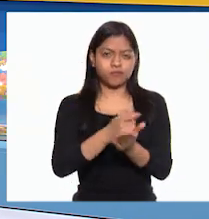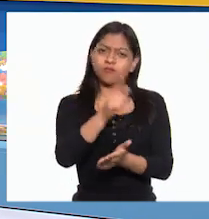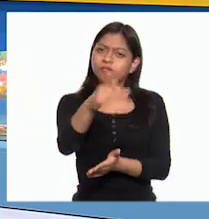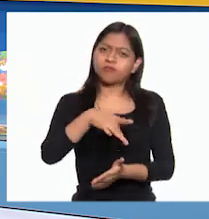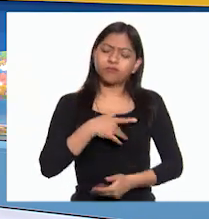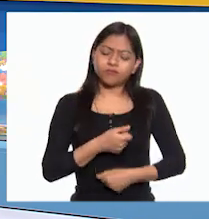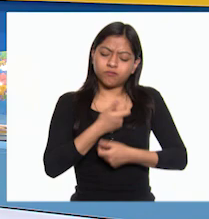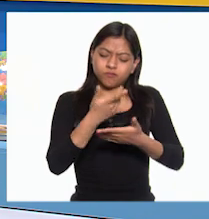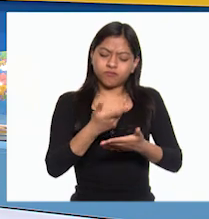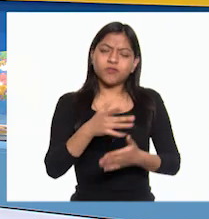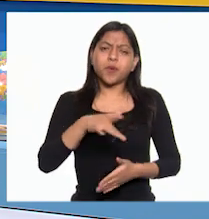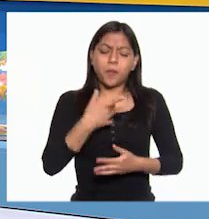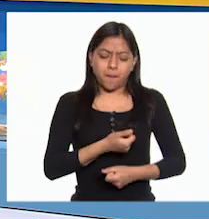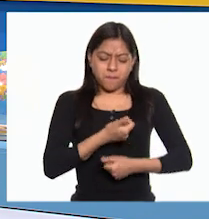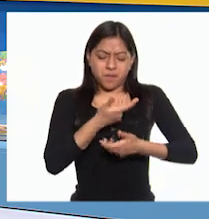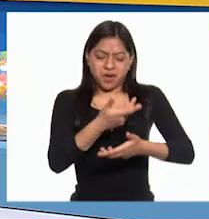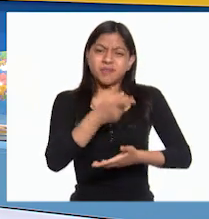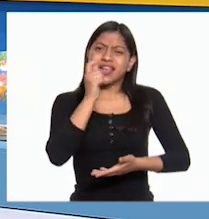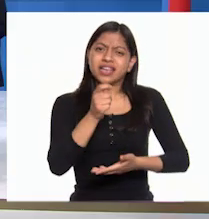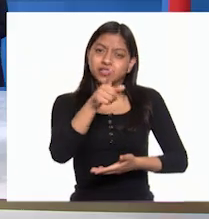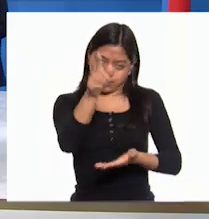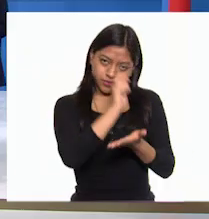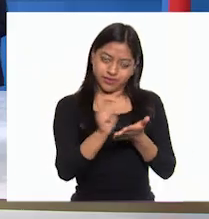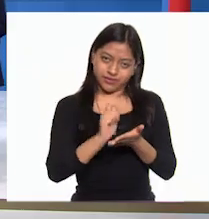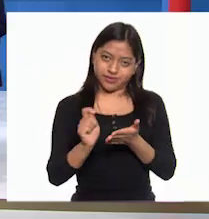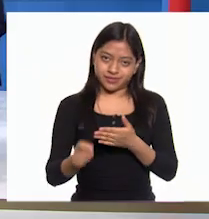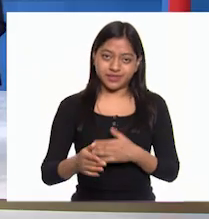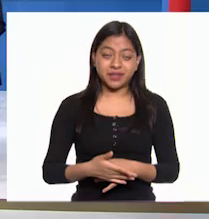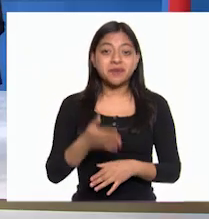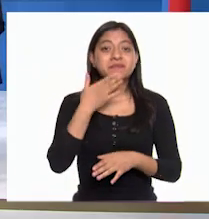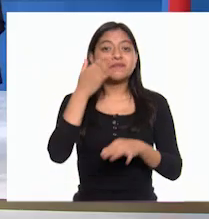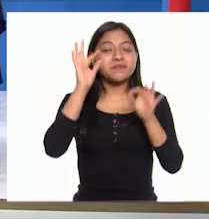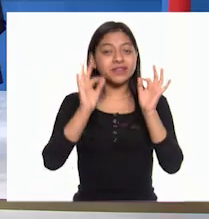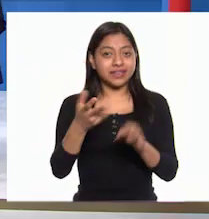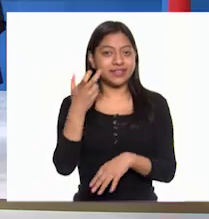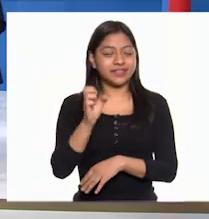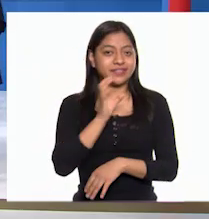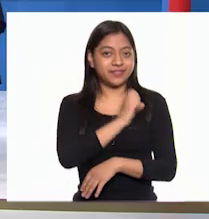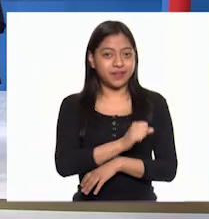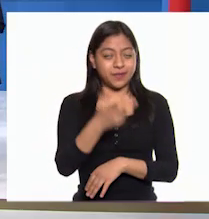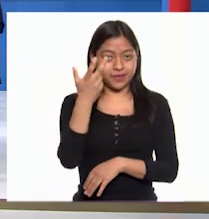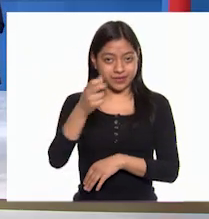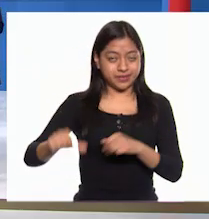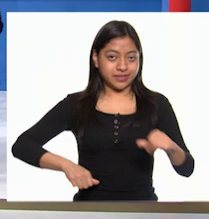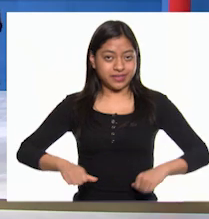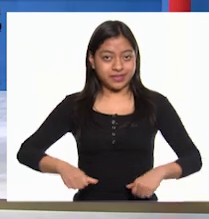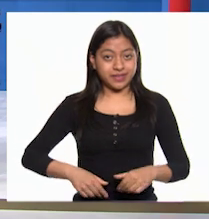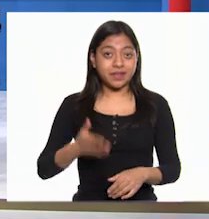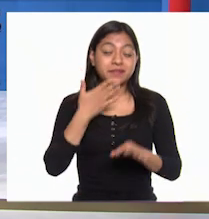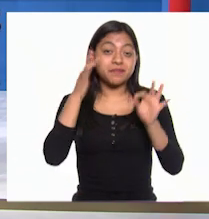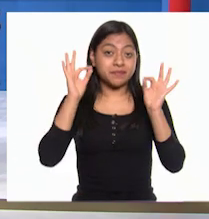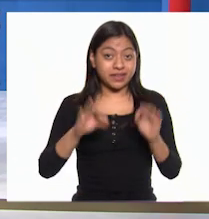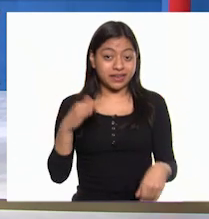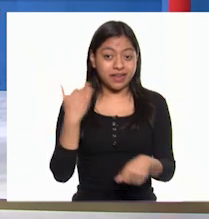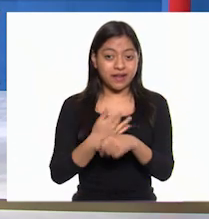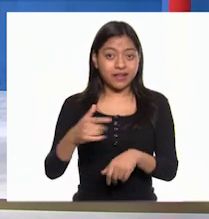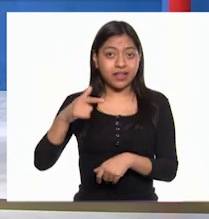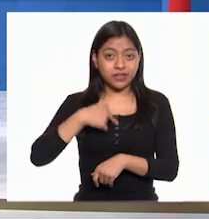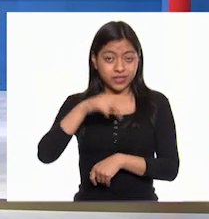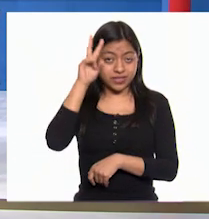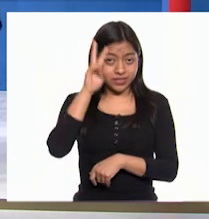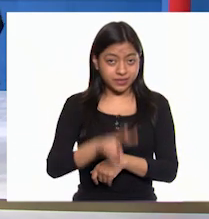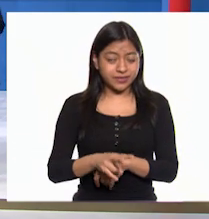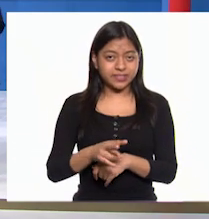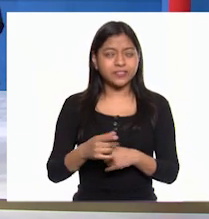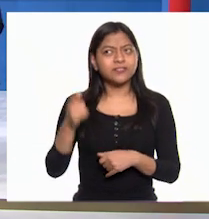palabras qué es la poesía. Muy bien, la verdad es que me encanta el ejercicio y pues a pesar de que estoy dándole